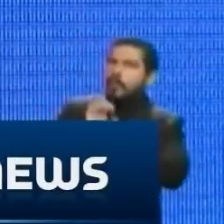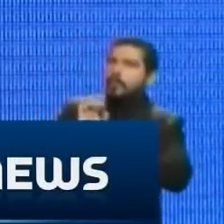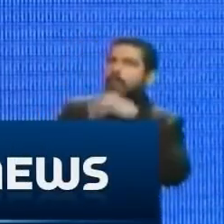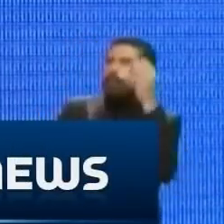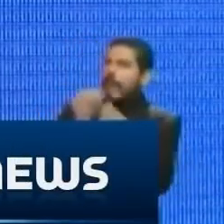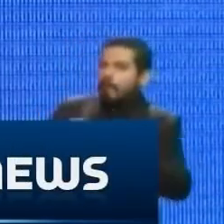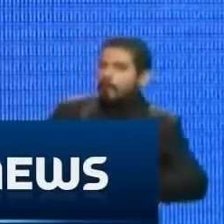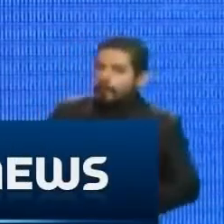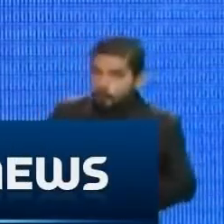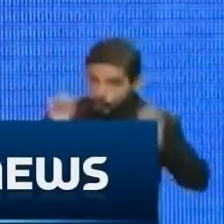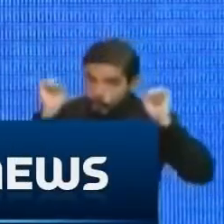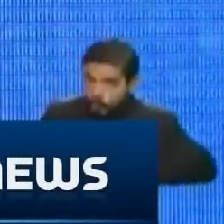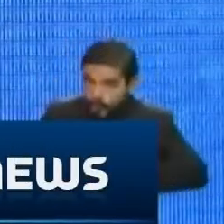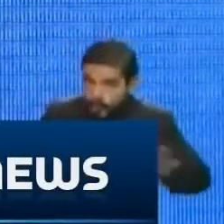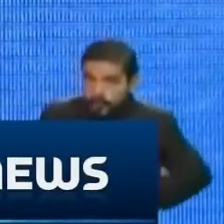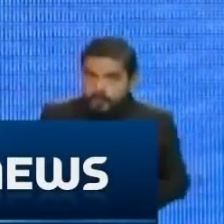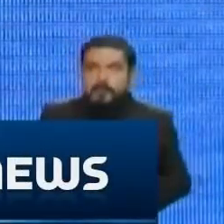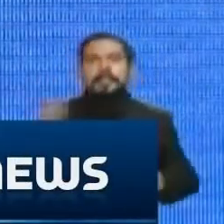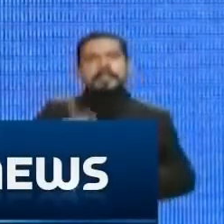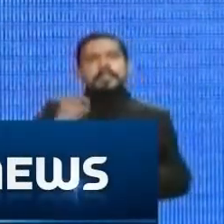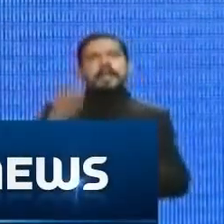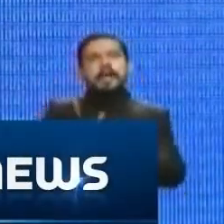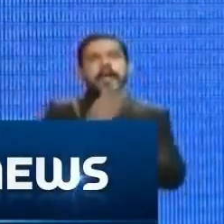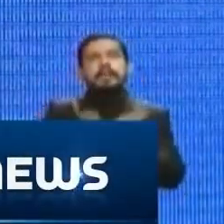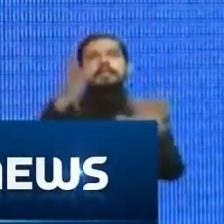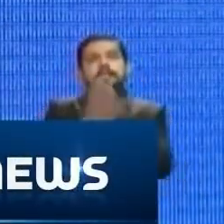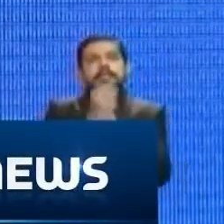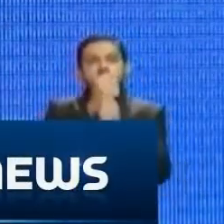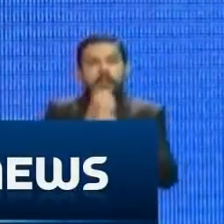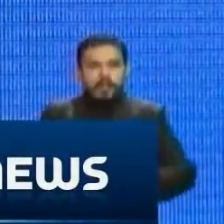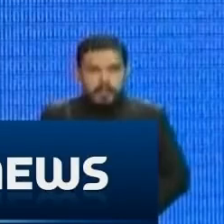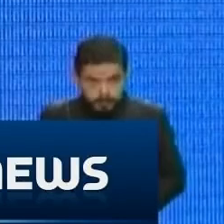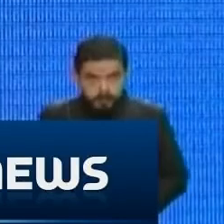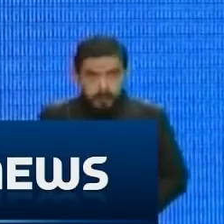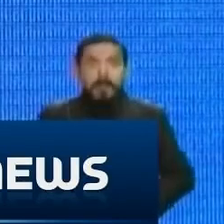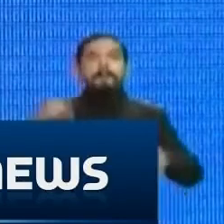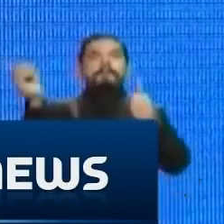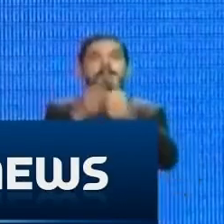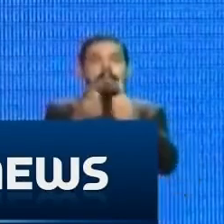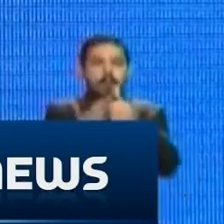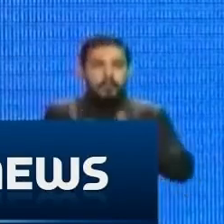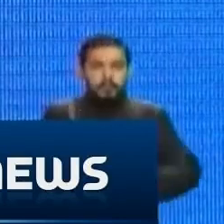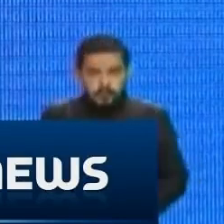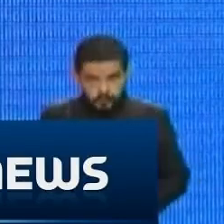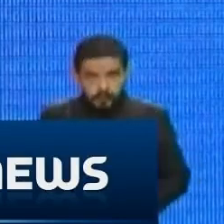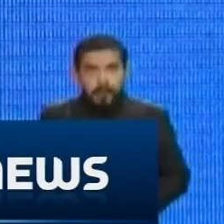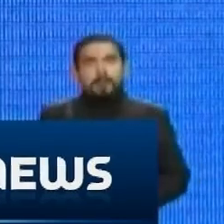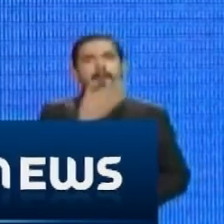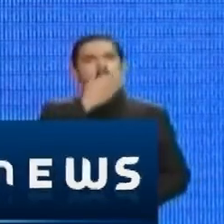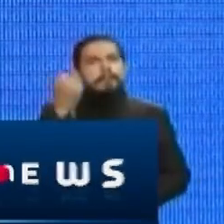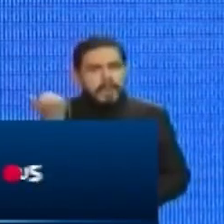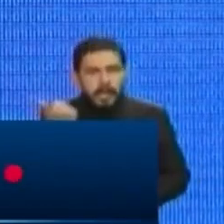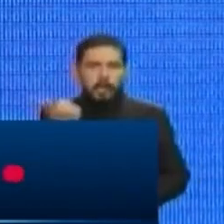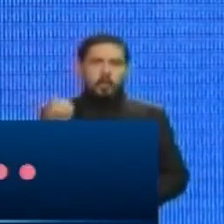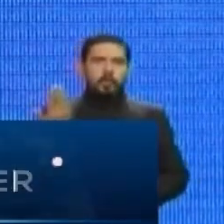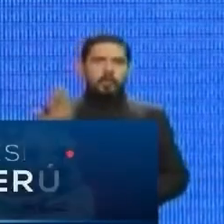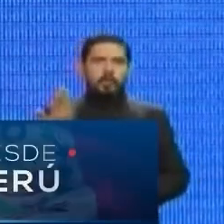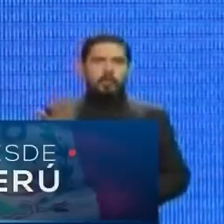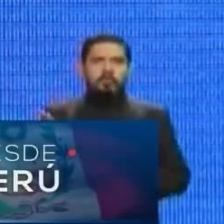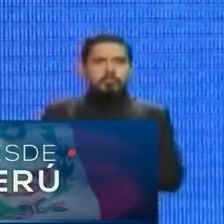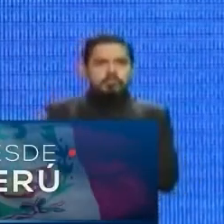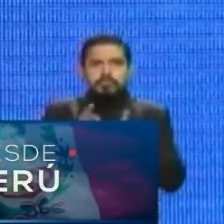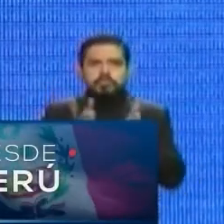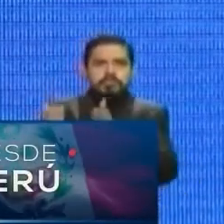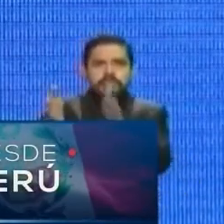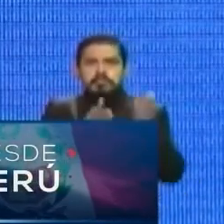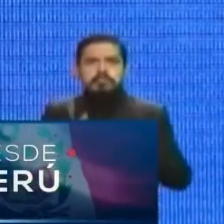esto va a ser posible sin seguridad. Así que primero lo primero, queremos mejorar las rutas de abastecimiento para